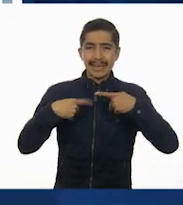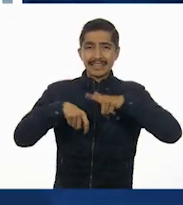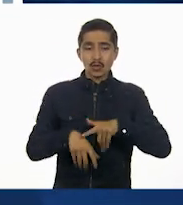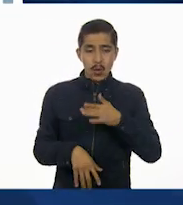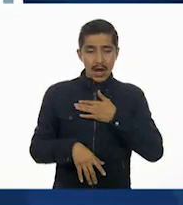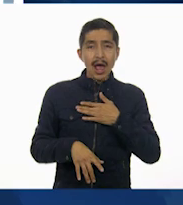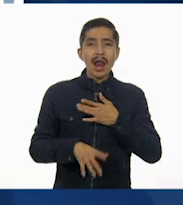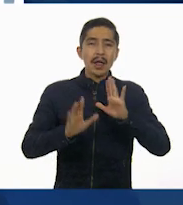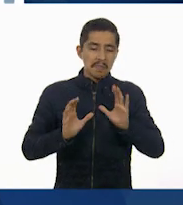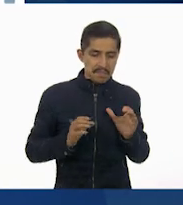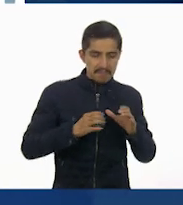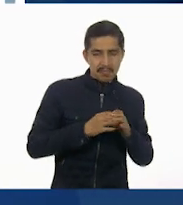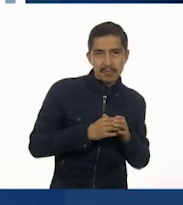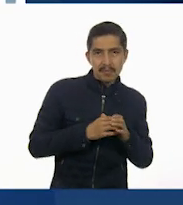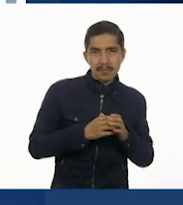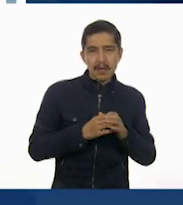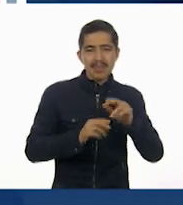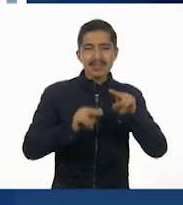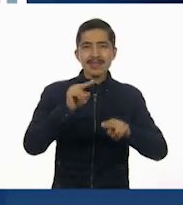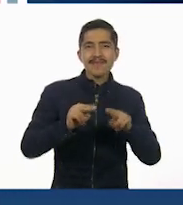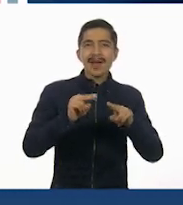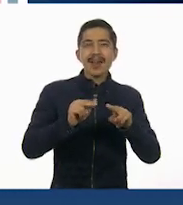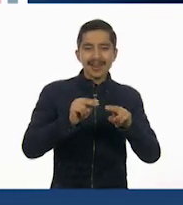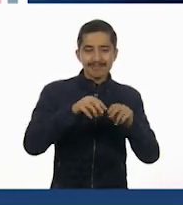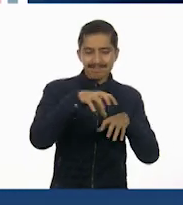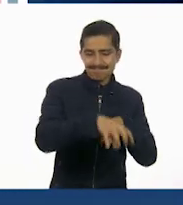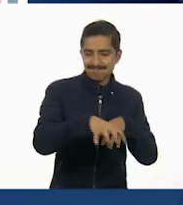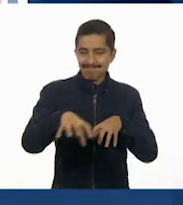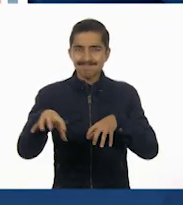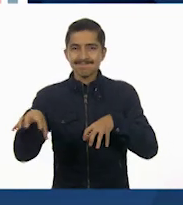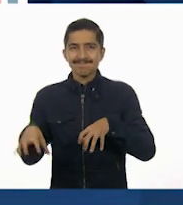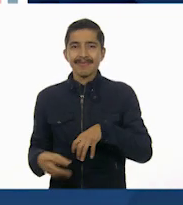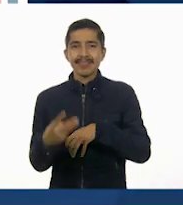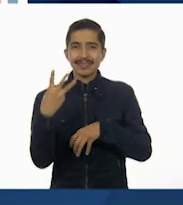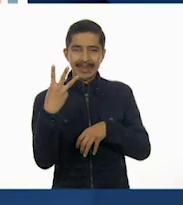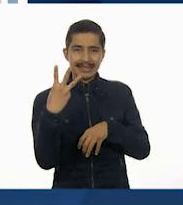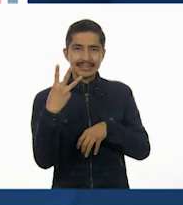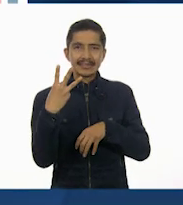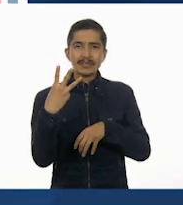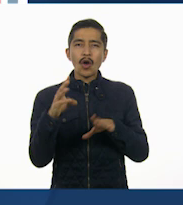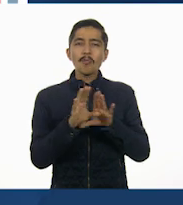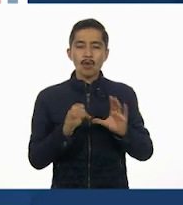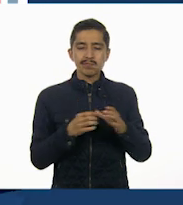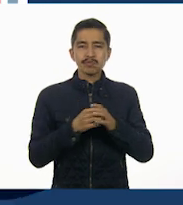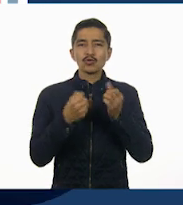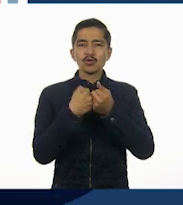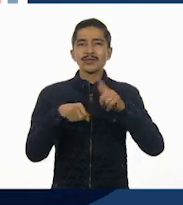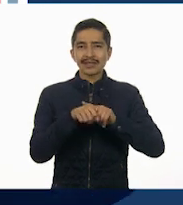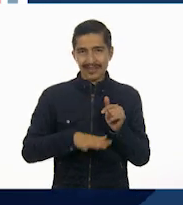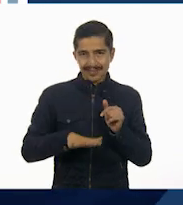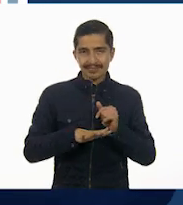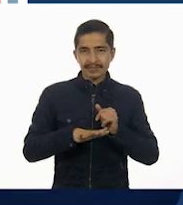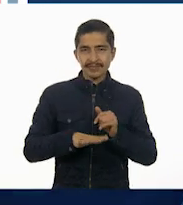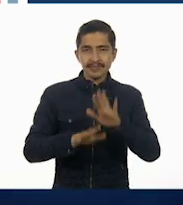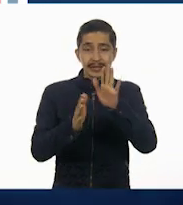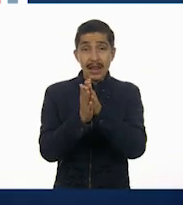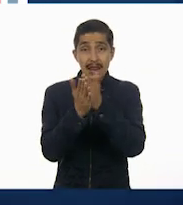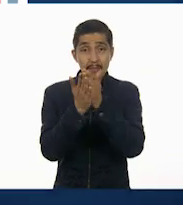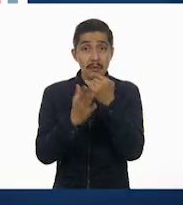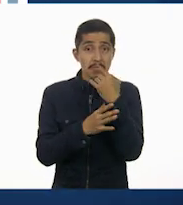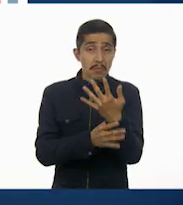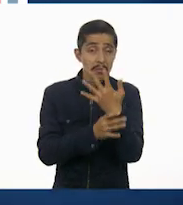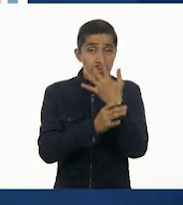individuo. Entonces, podemos identificar 3 clases sociales. Nuestro libro de texto nos indica